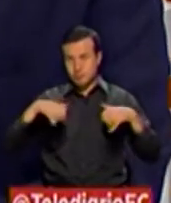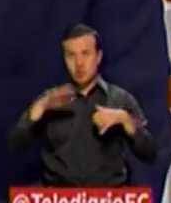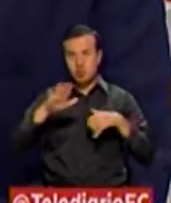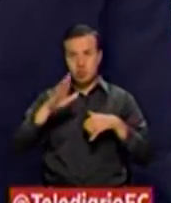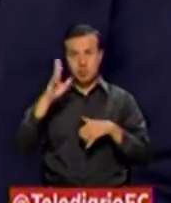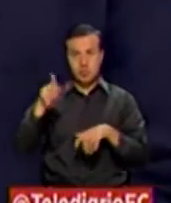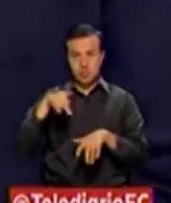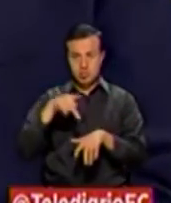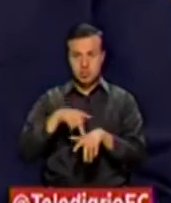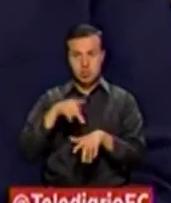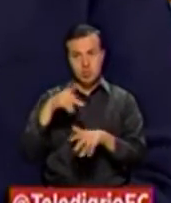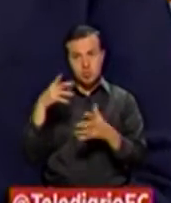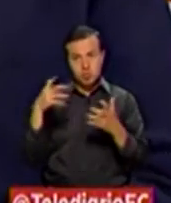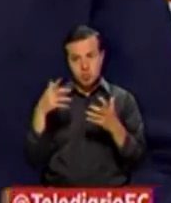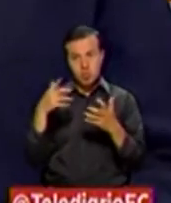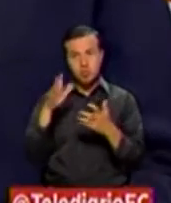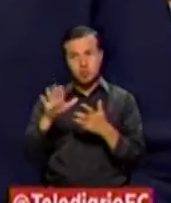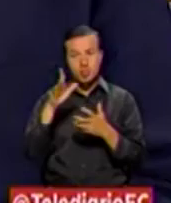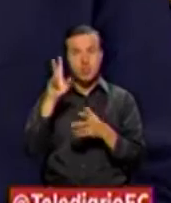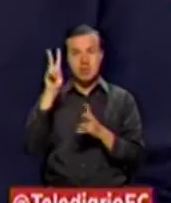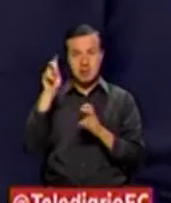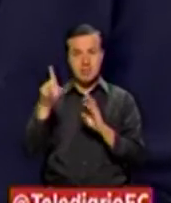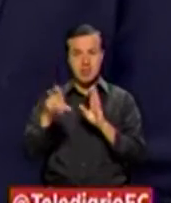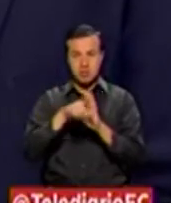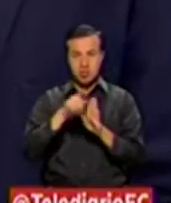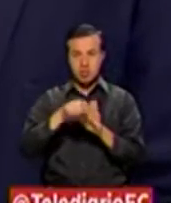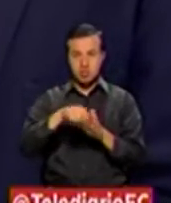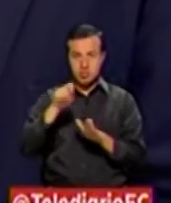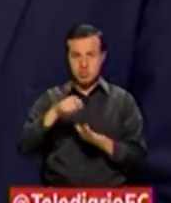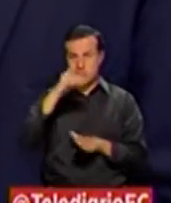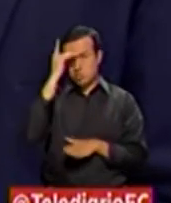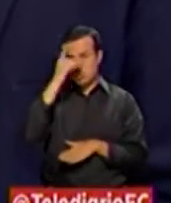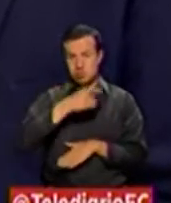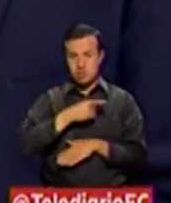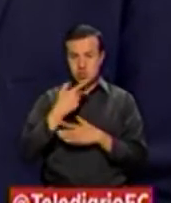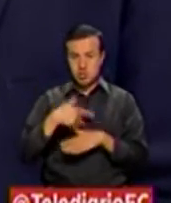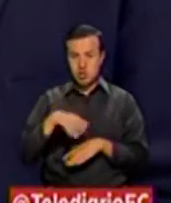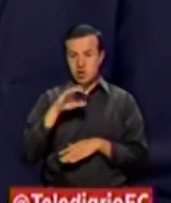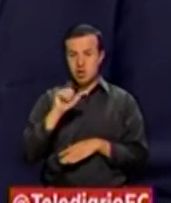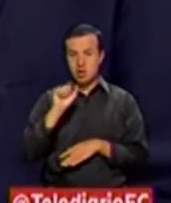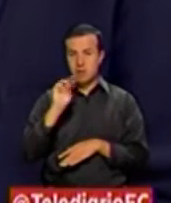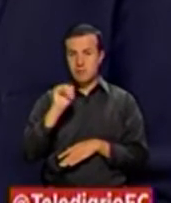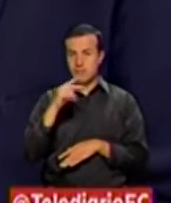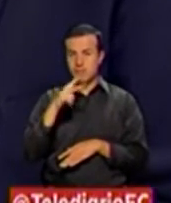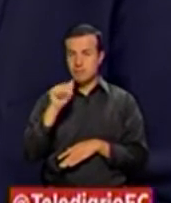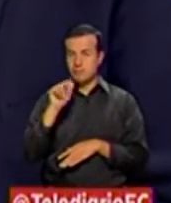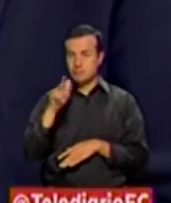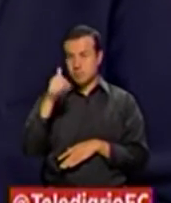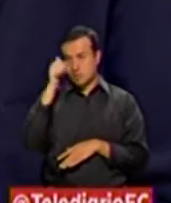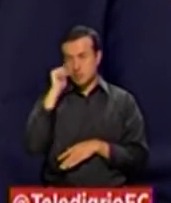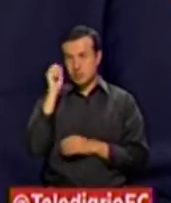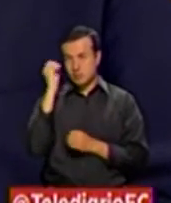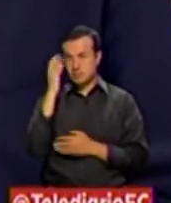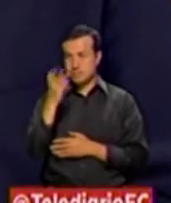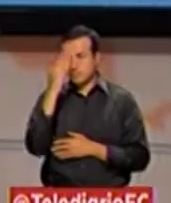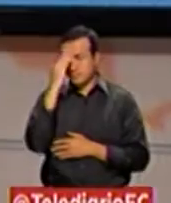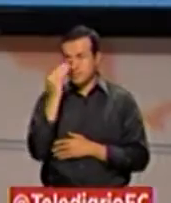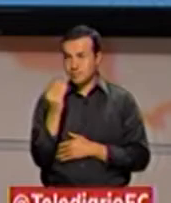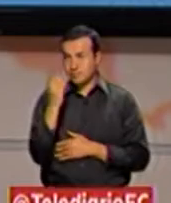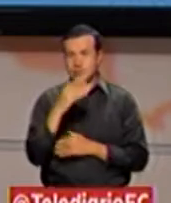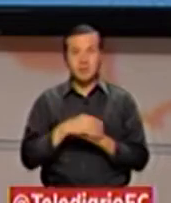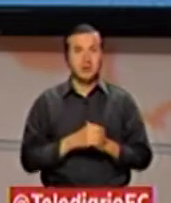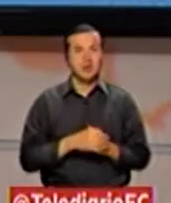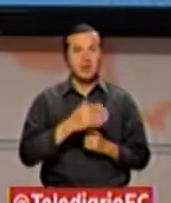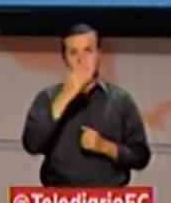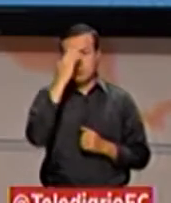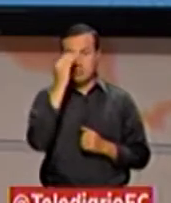jurídico usted nos dé un parecer, una opinión respecto de lo resuelto por la jueza Camacho en la jornada de ayer. Buenos días. Buenos